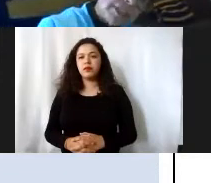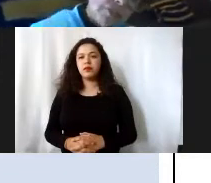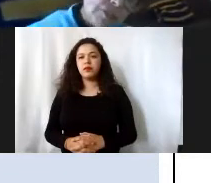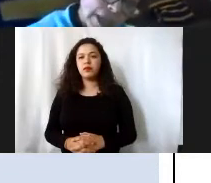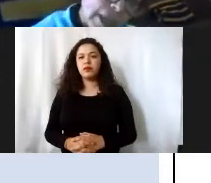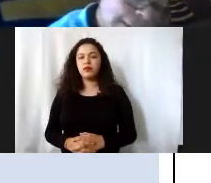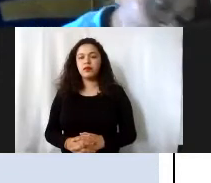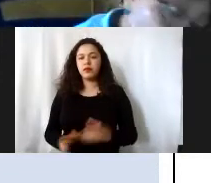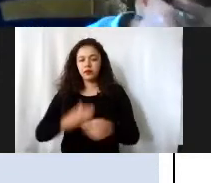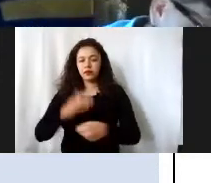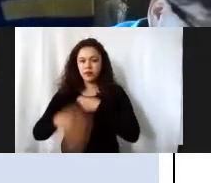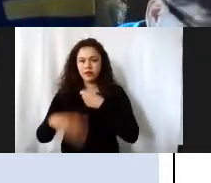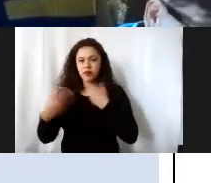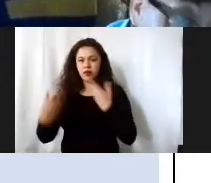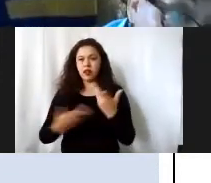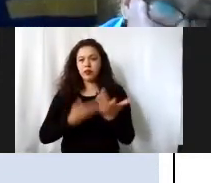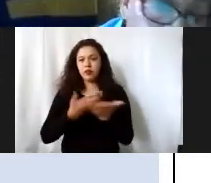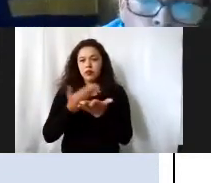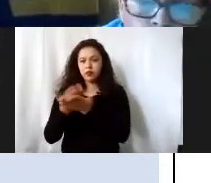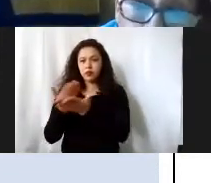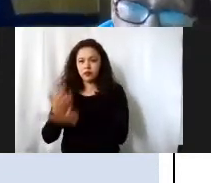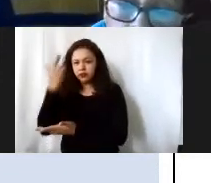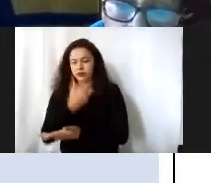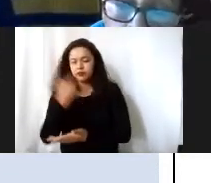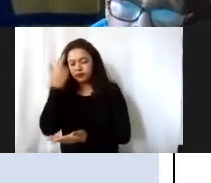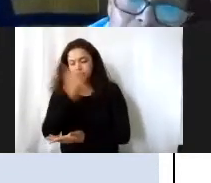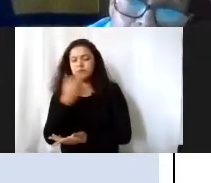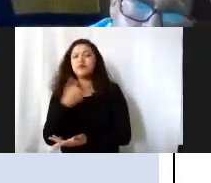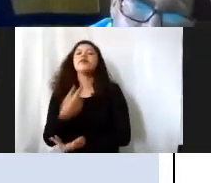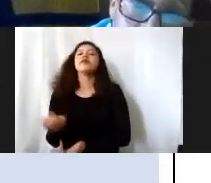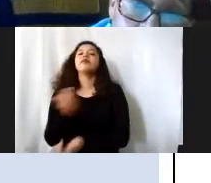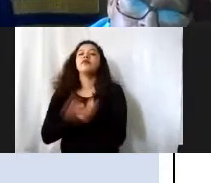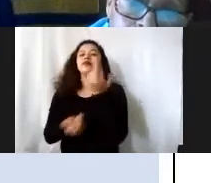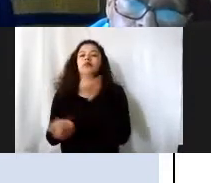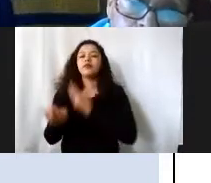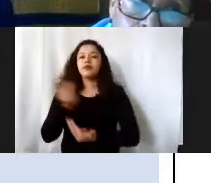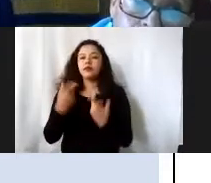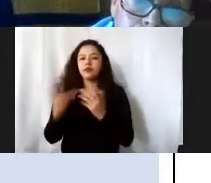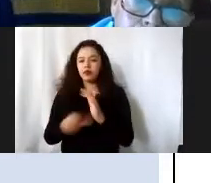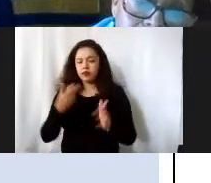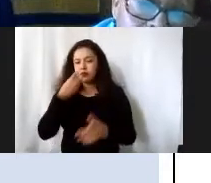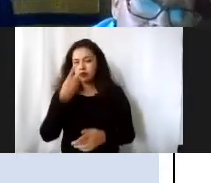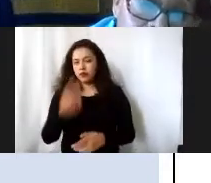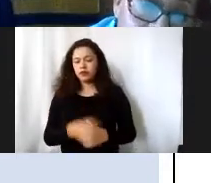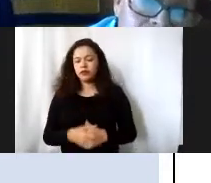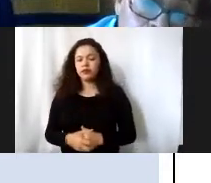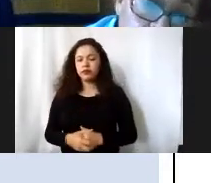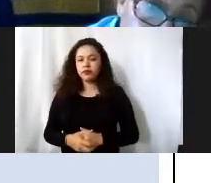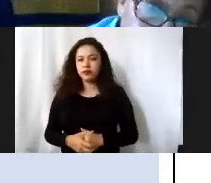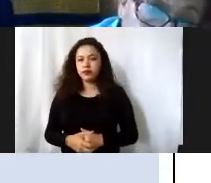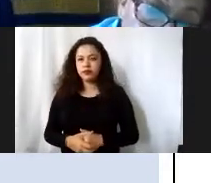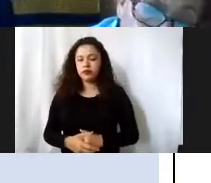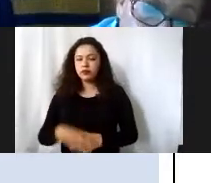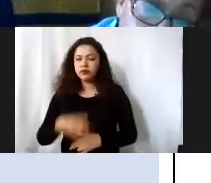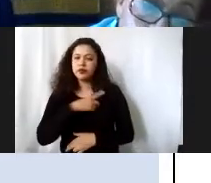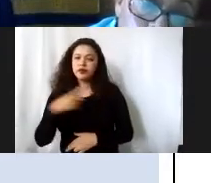todas estas propuestas, pues volvemos a insistir que tienen que ir de